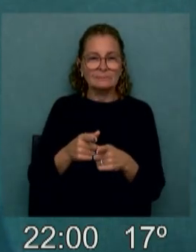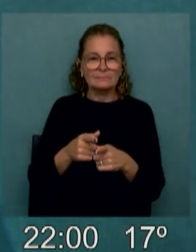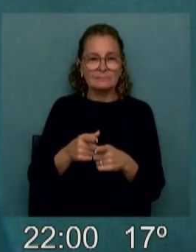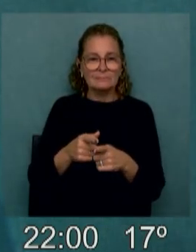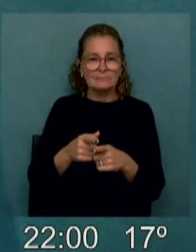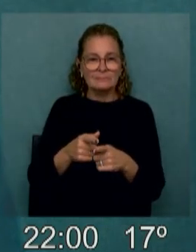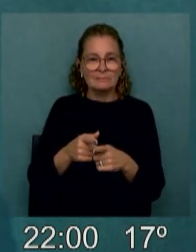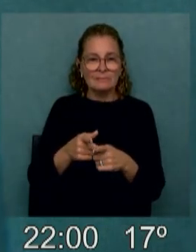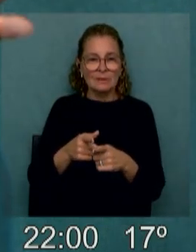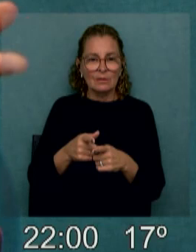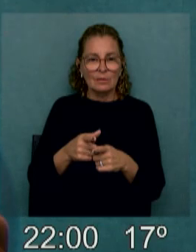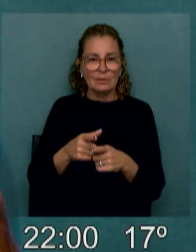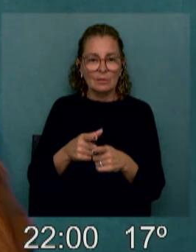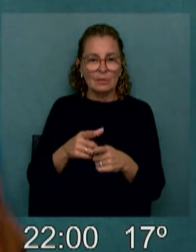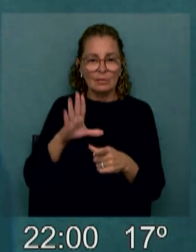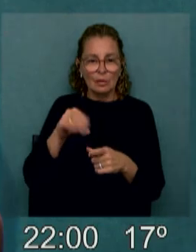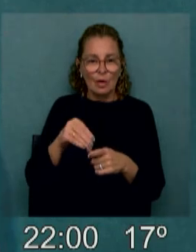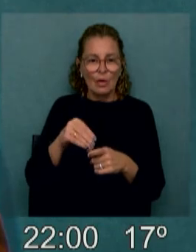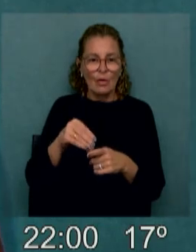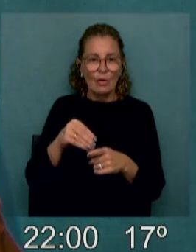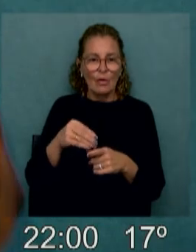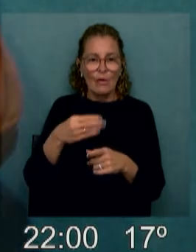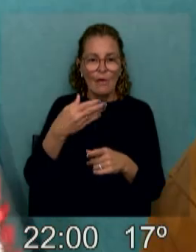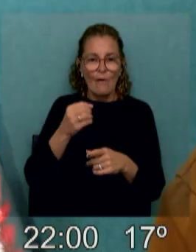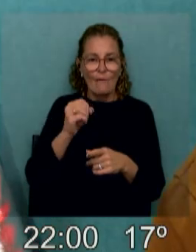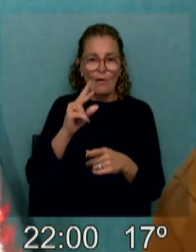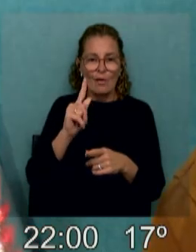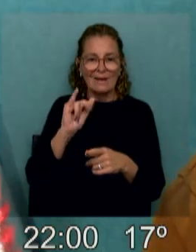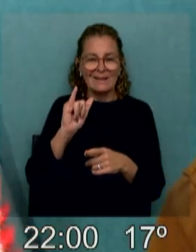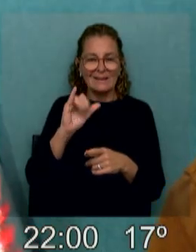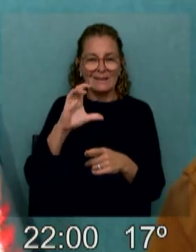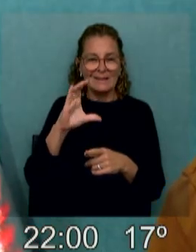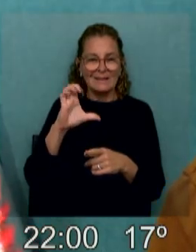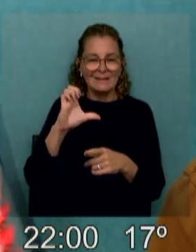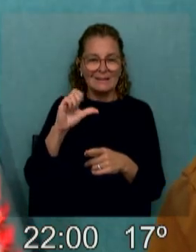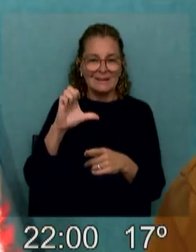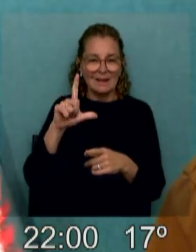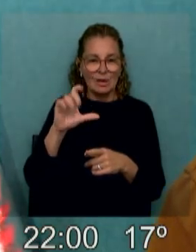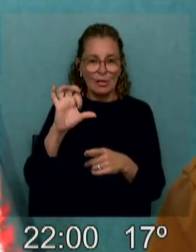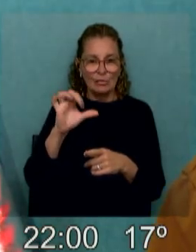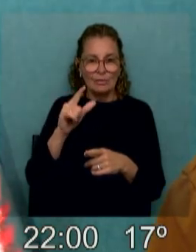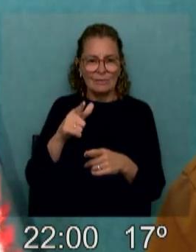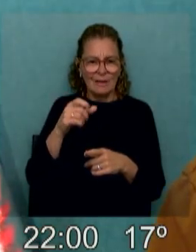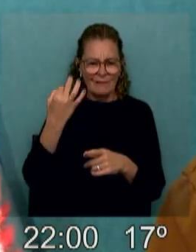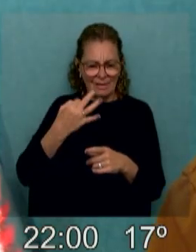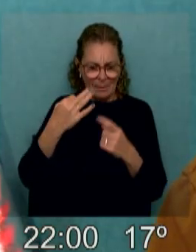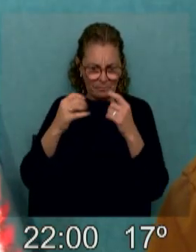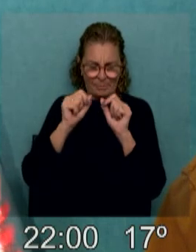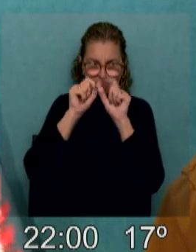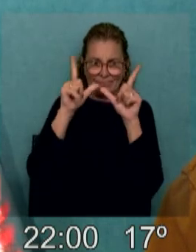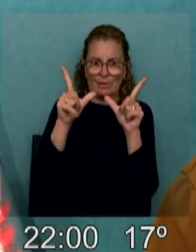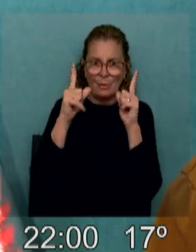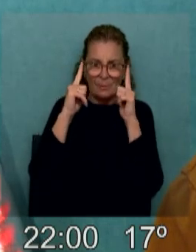mérito, obviamente, de los Boquichelos, porque la verdad que la rompieron. Sí, y realmente eso, como sorprendió